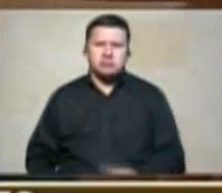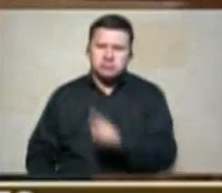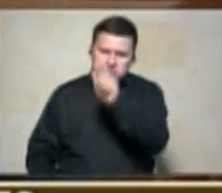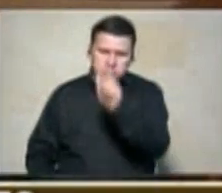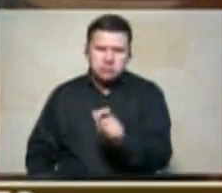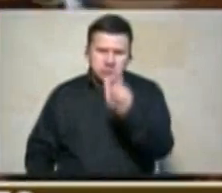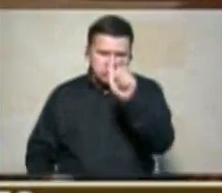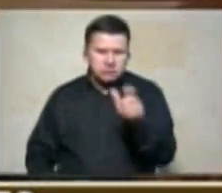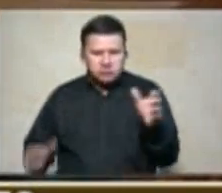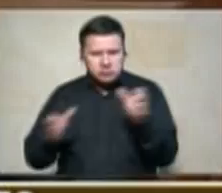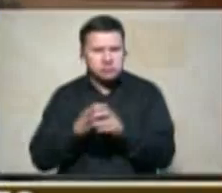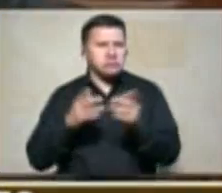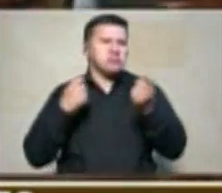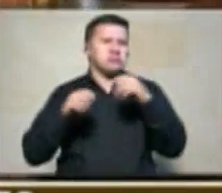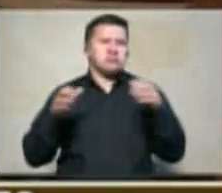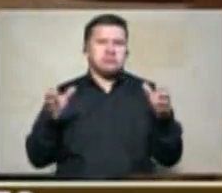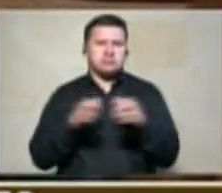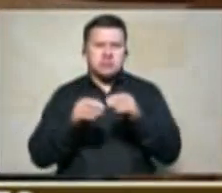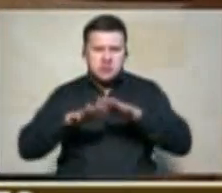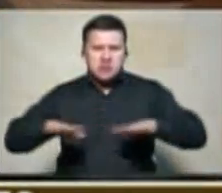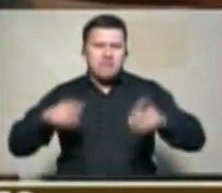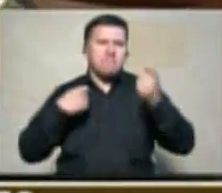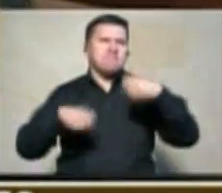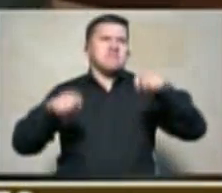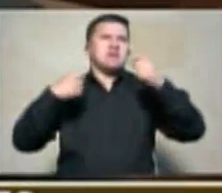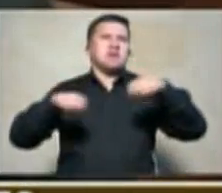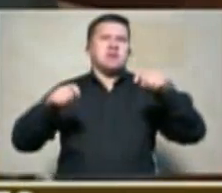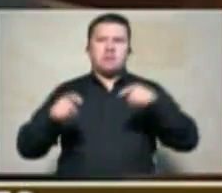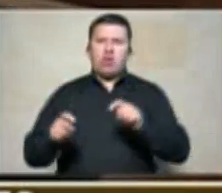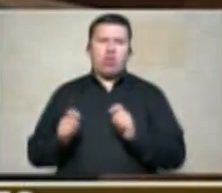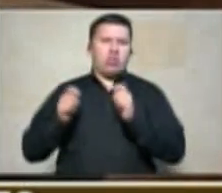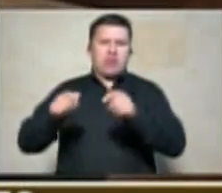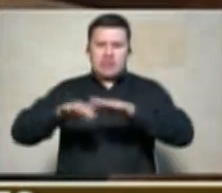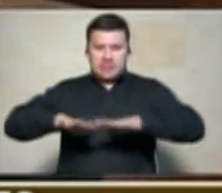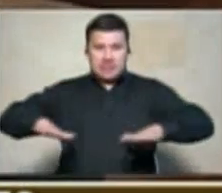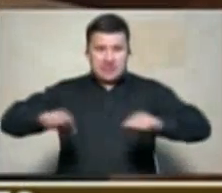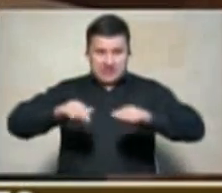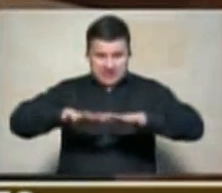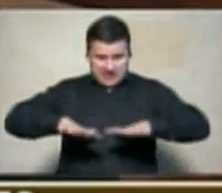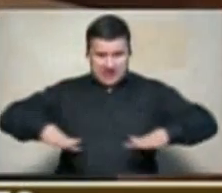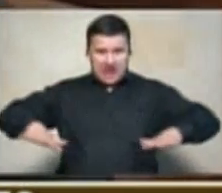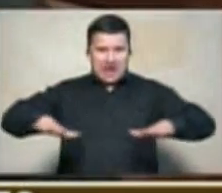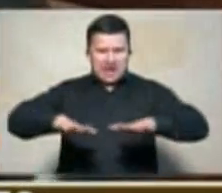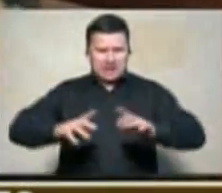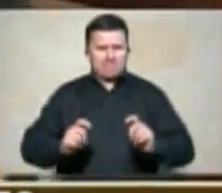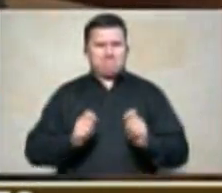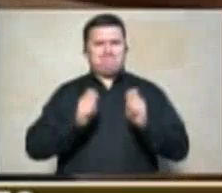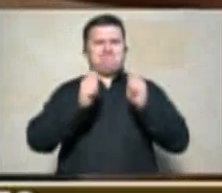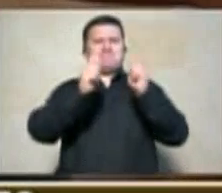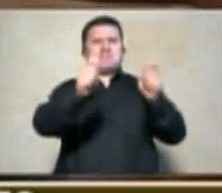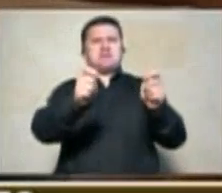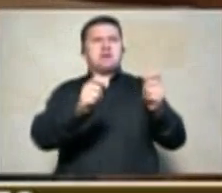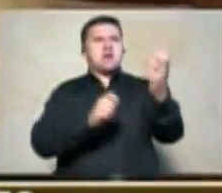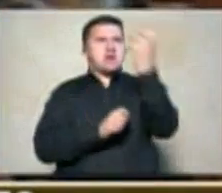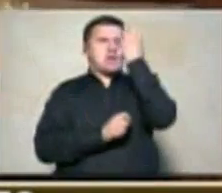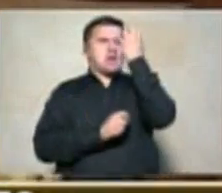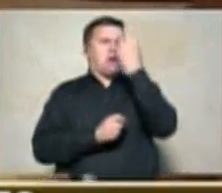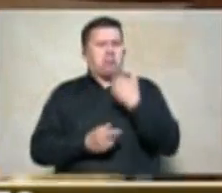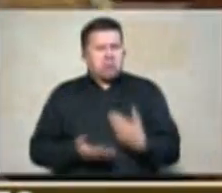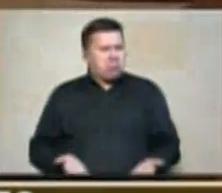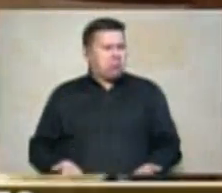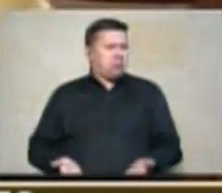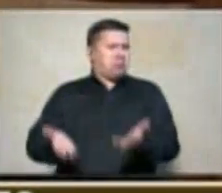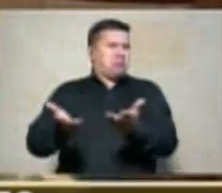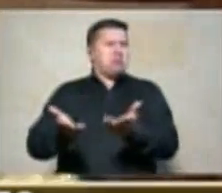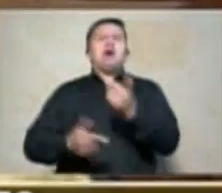la tierra de manera legal y sin presiones, y que hoy muchos avivatos vienen a utilizar las